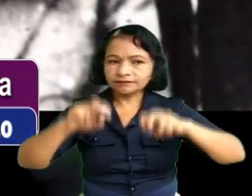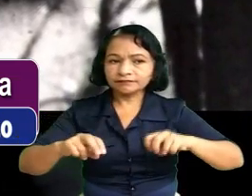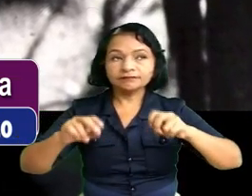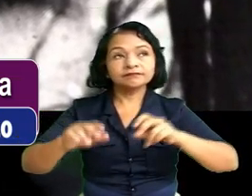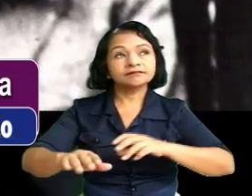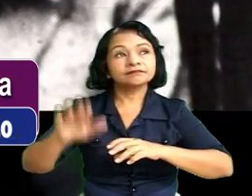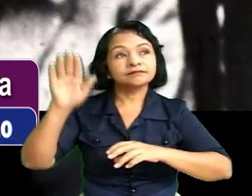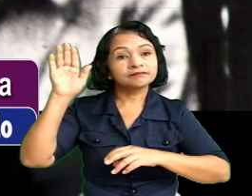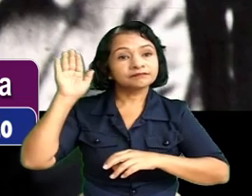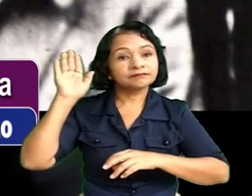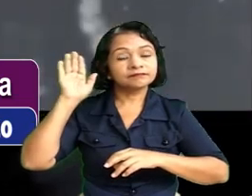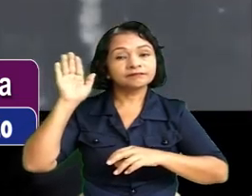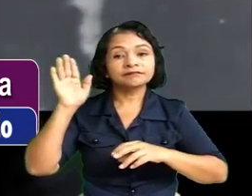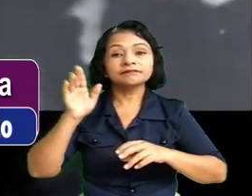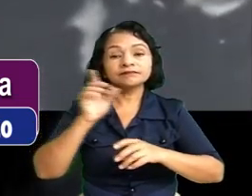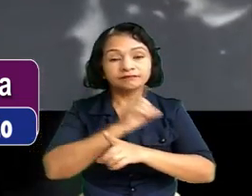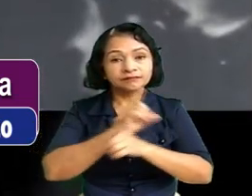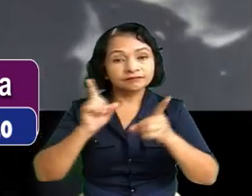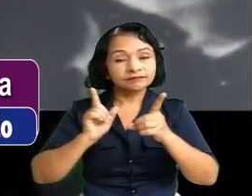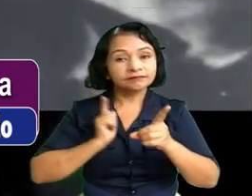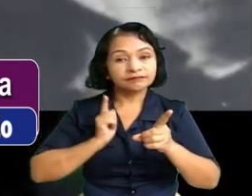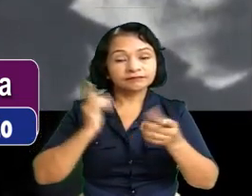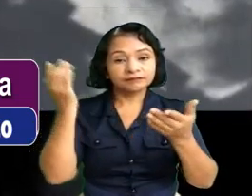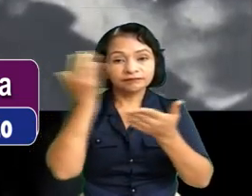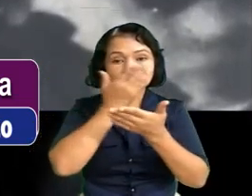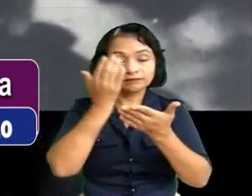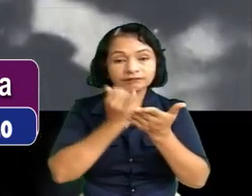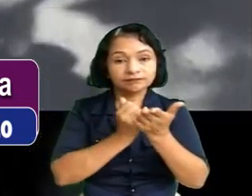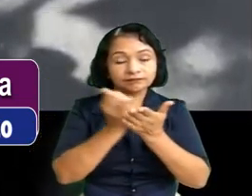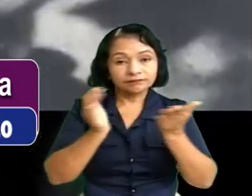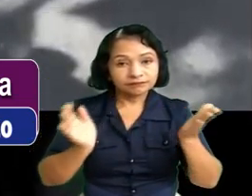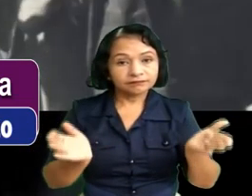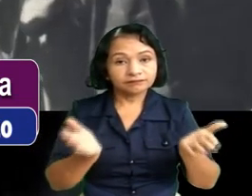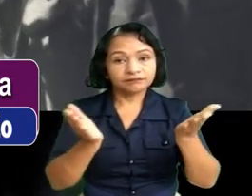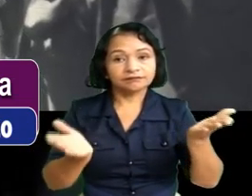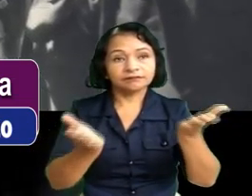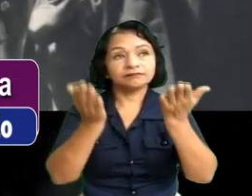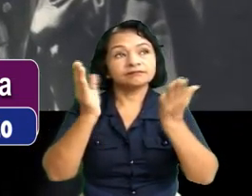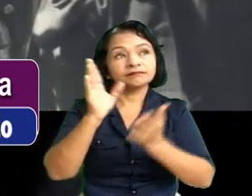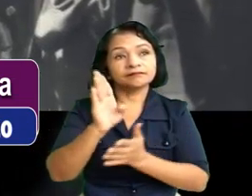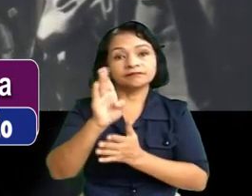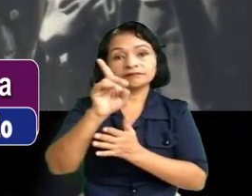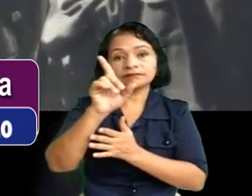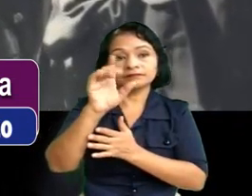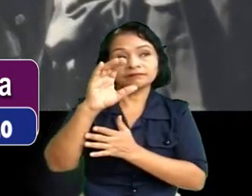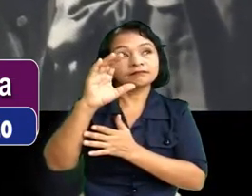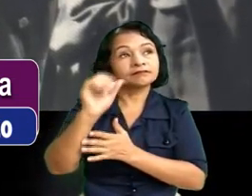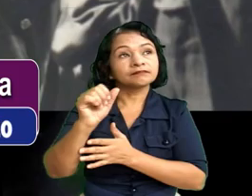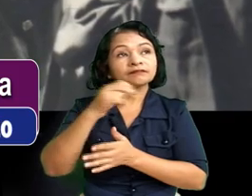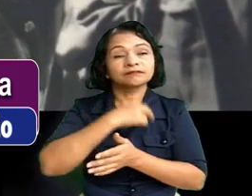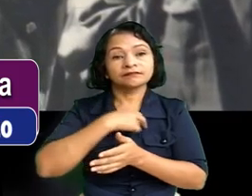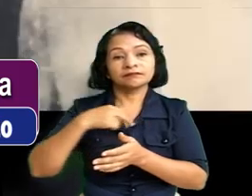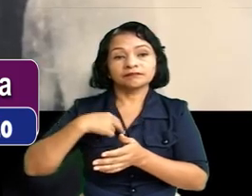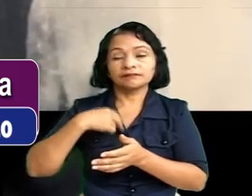tenemos es impulsar el estudio y la investigación del legado de Blanquita Arauz. Y le hago esta pregunta a raíz, bueno, obviamente